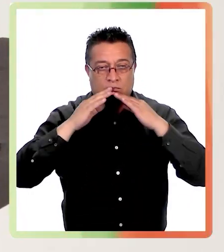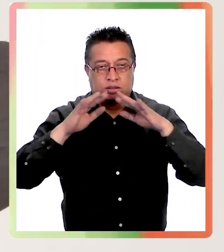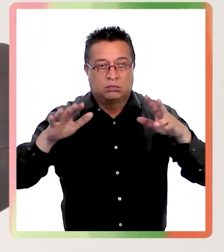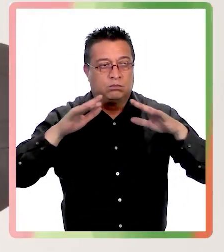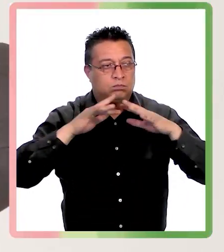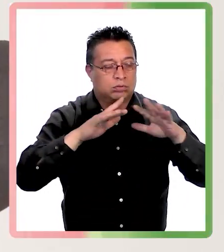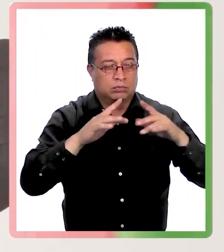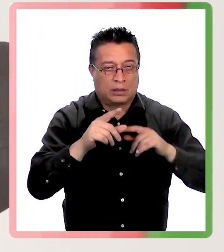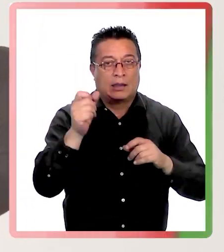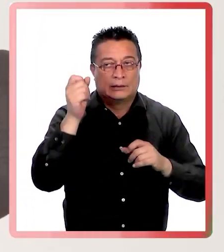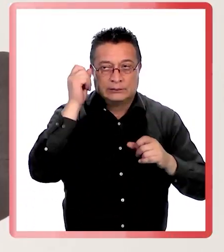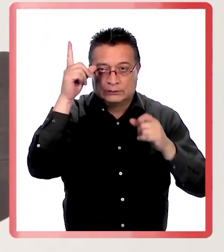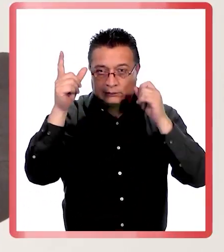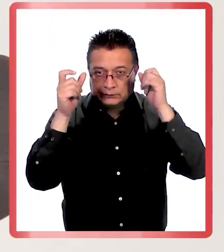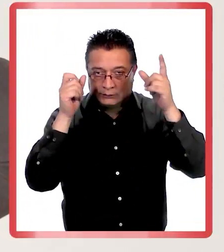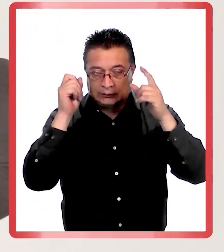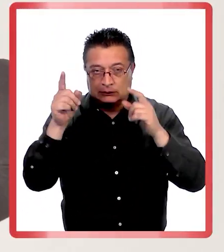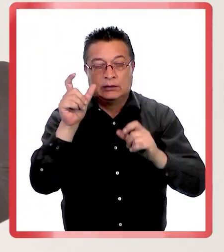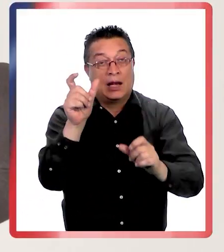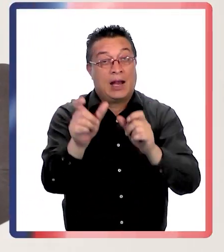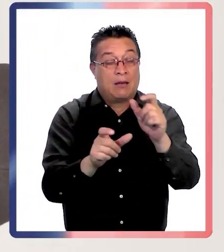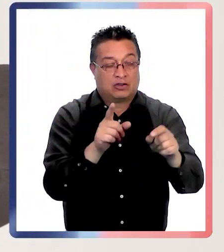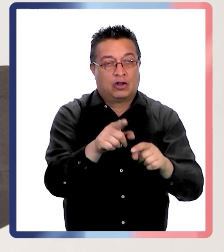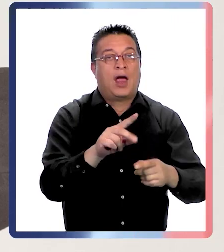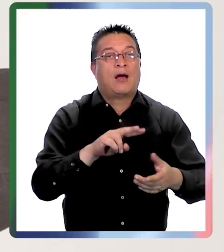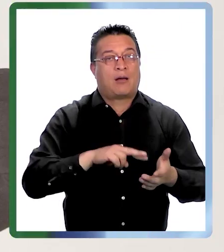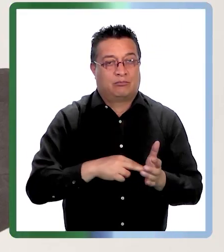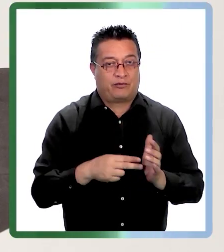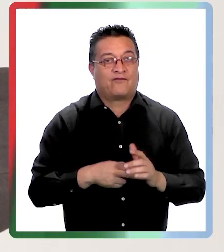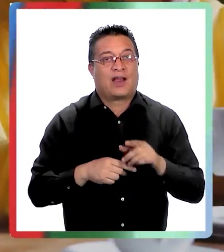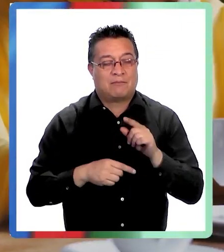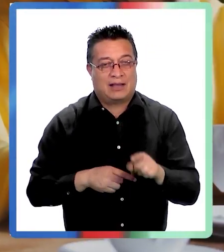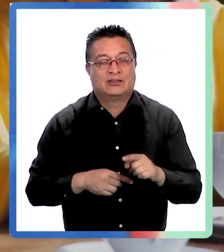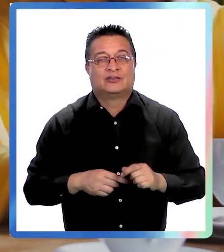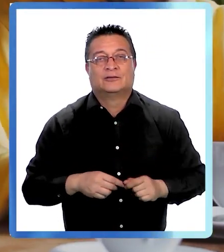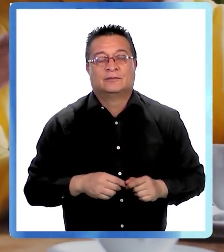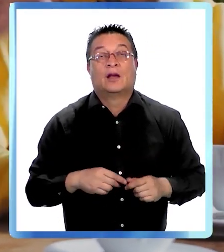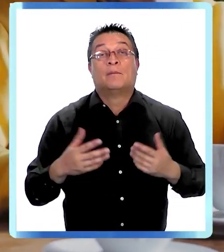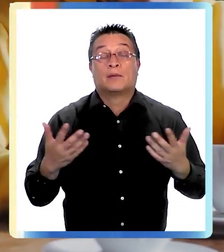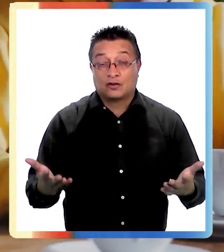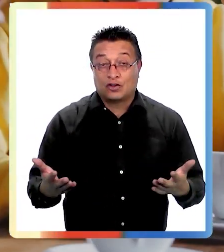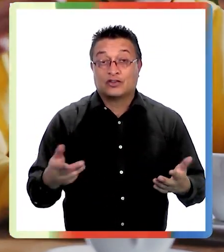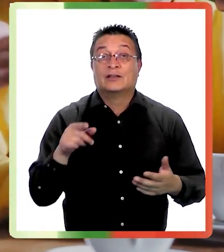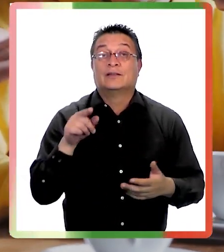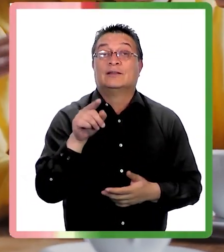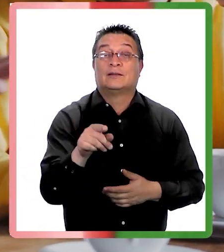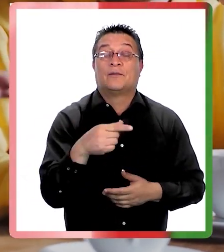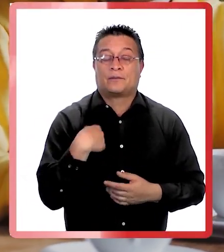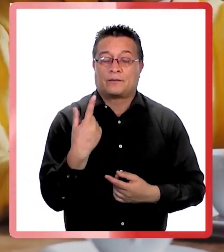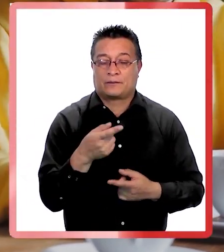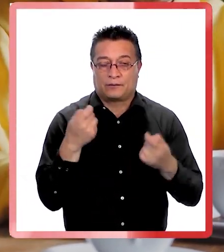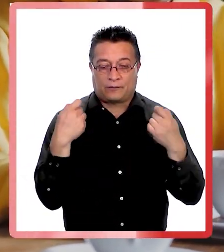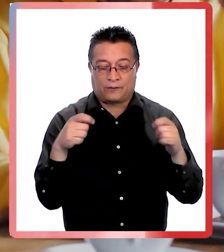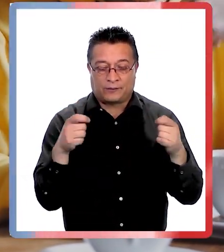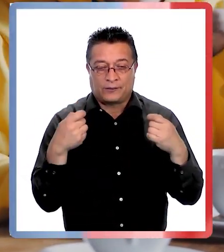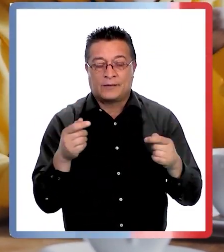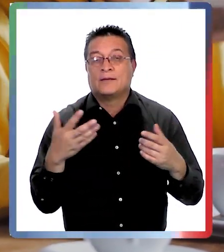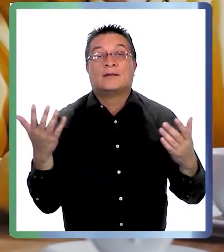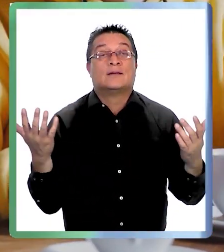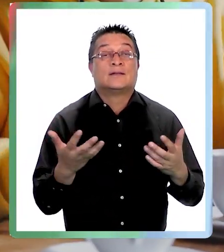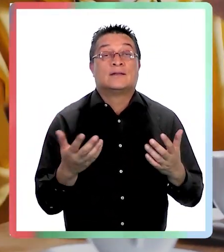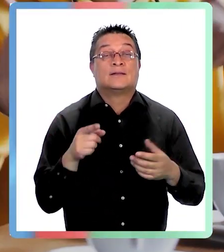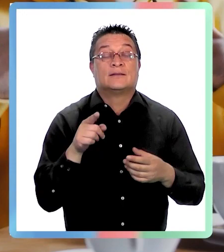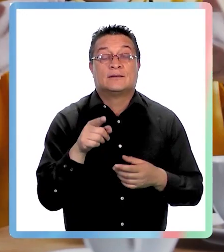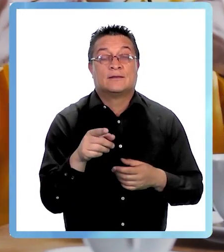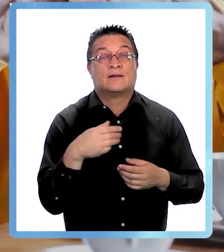que promover y hacerle entender a la gente este problema en el fondo. Entonces, tratamos